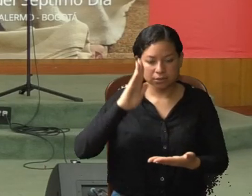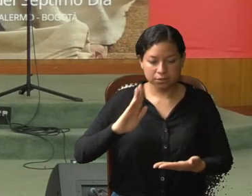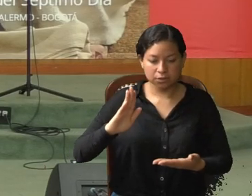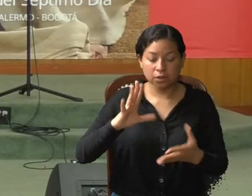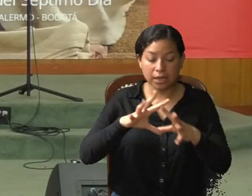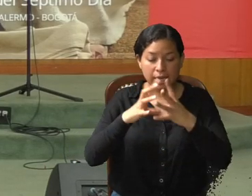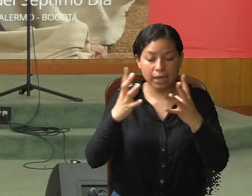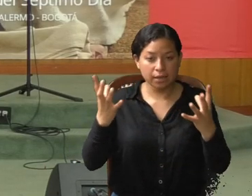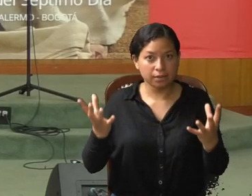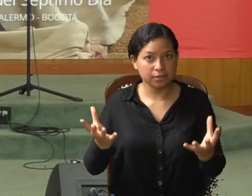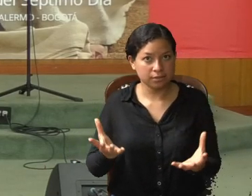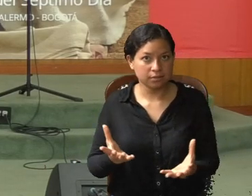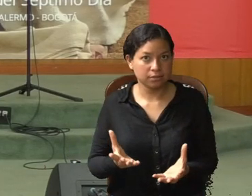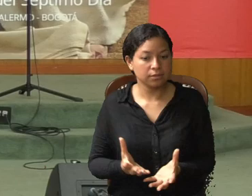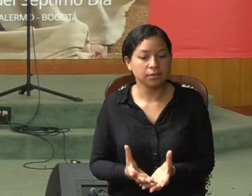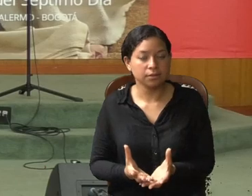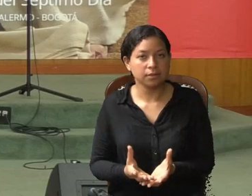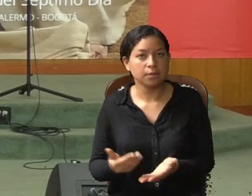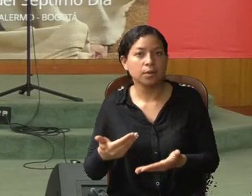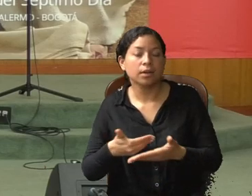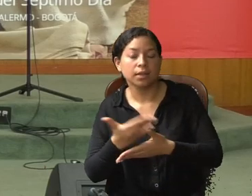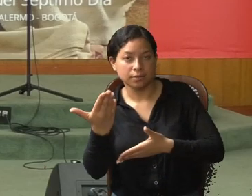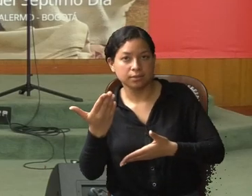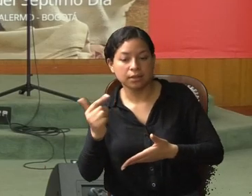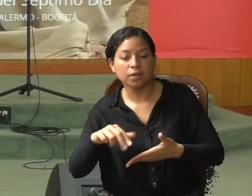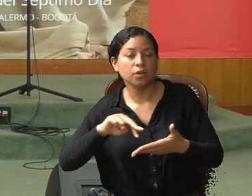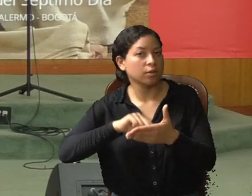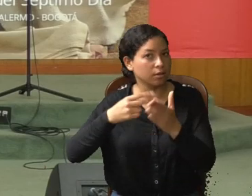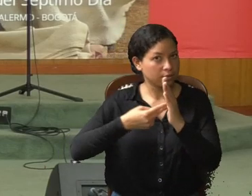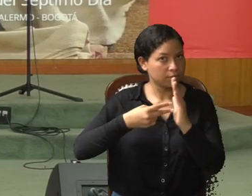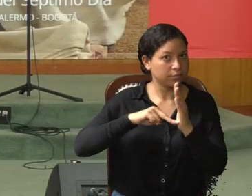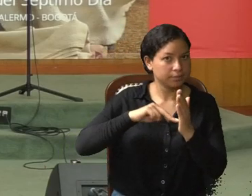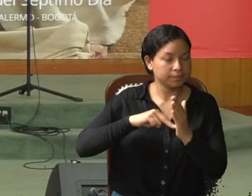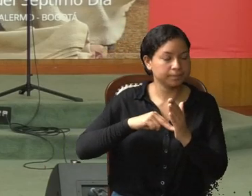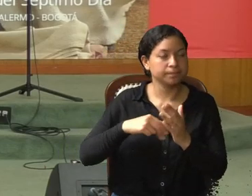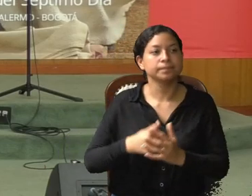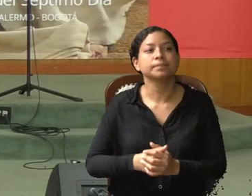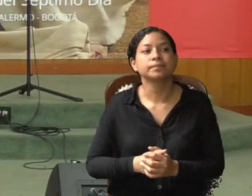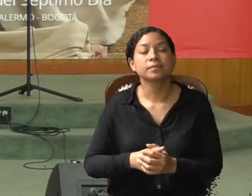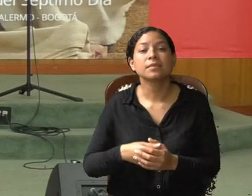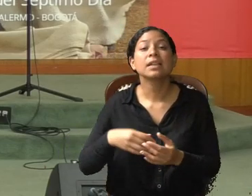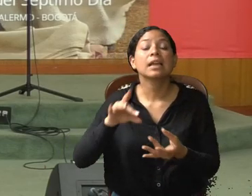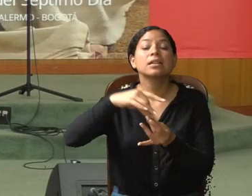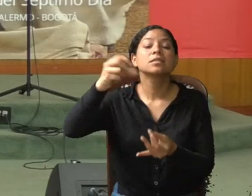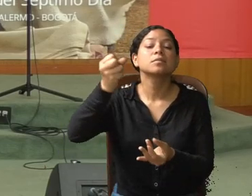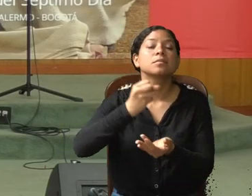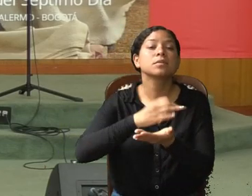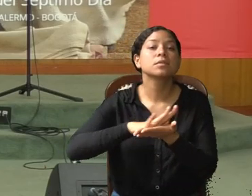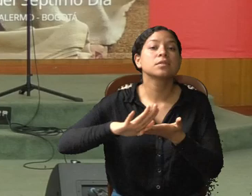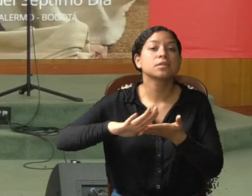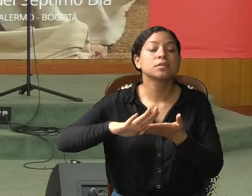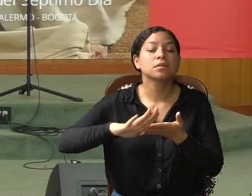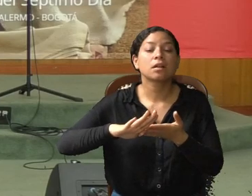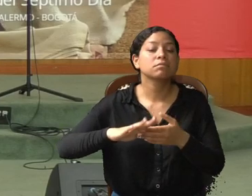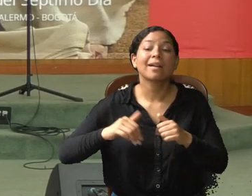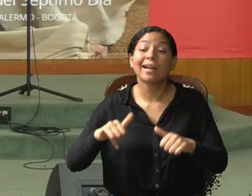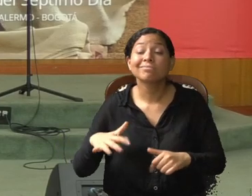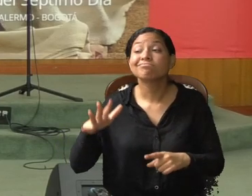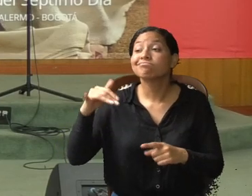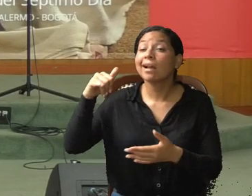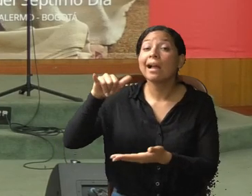de las aguas en el libro de Génesis. Es como si el Espíritu de Dios no estuviera ahí quieto, sino se está